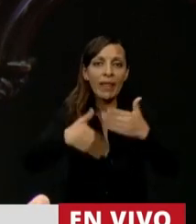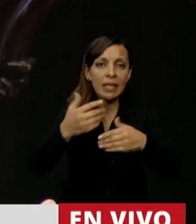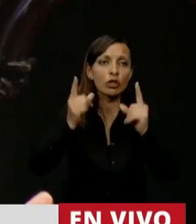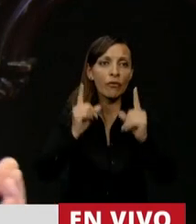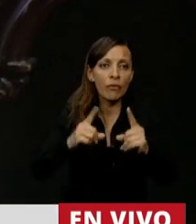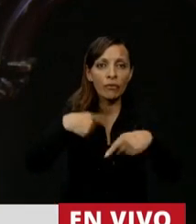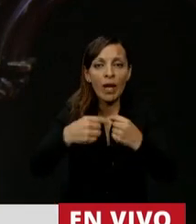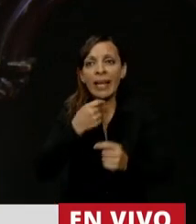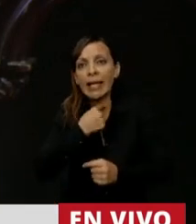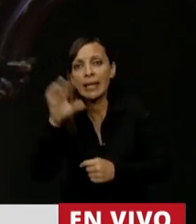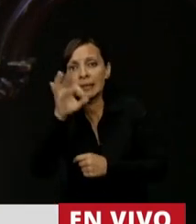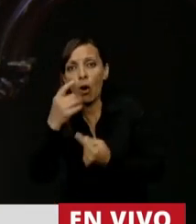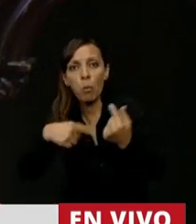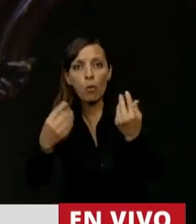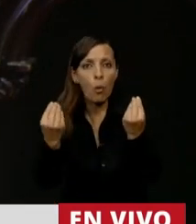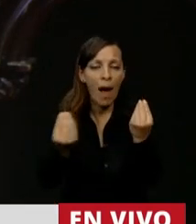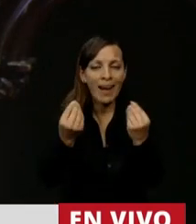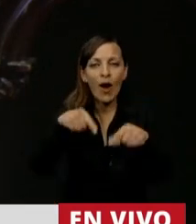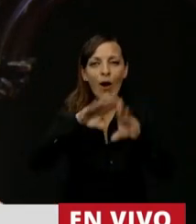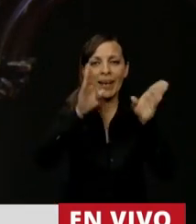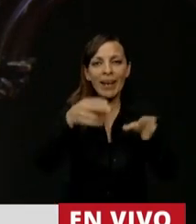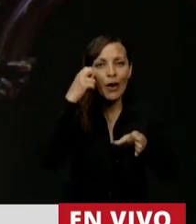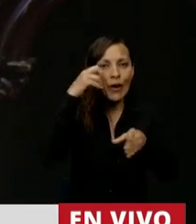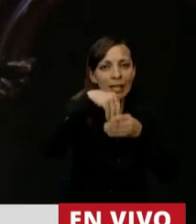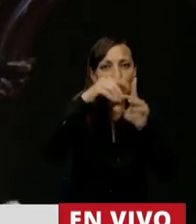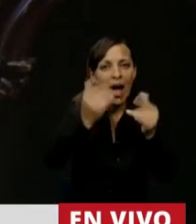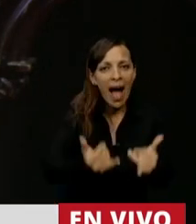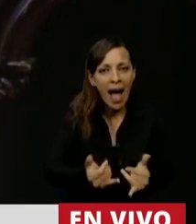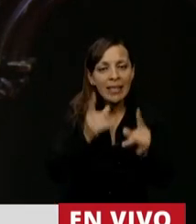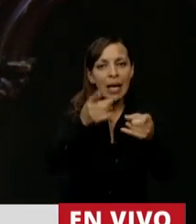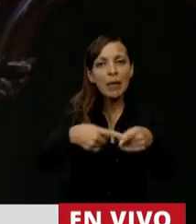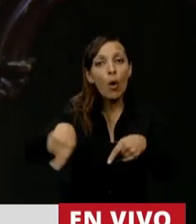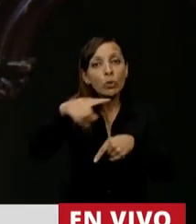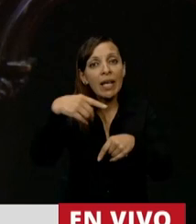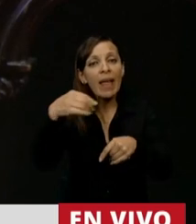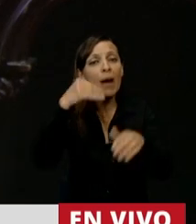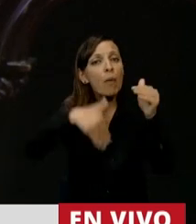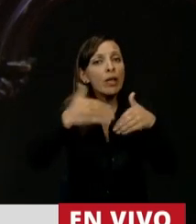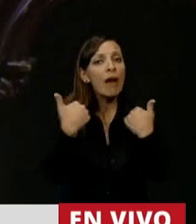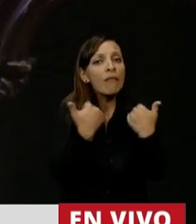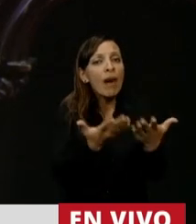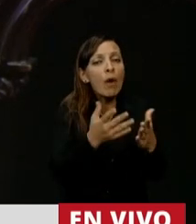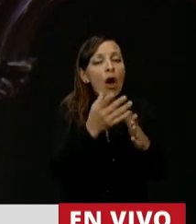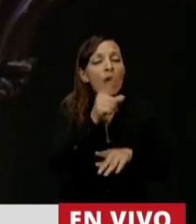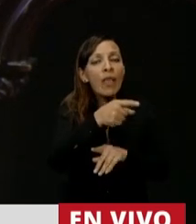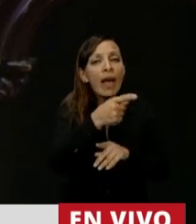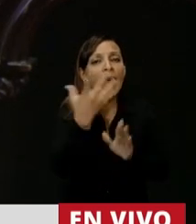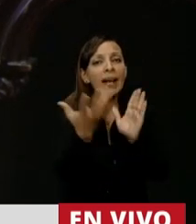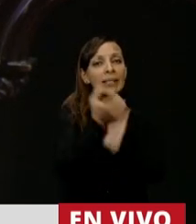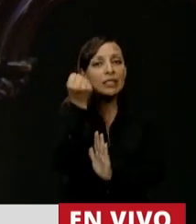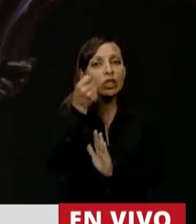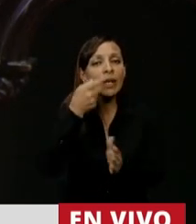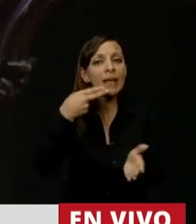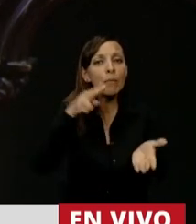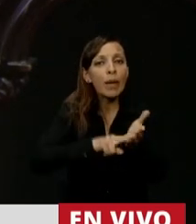quiere cerdos. Tiene hoy en este Congreso, ustedes votaron bajar las retenciones y los